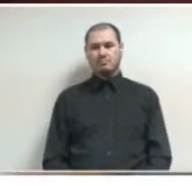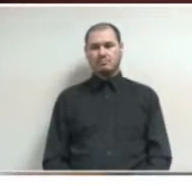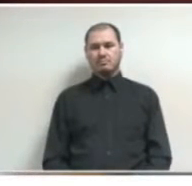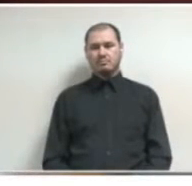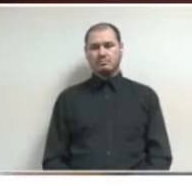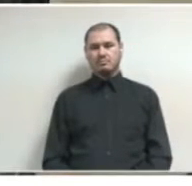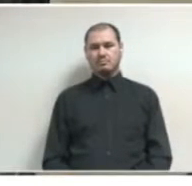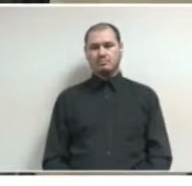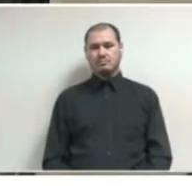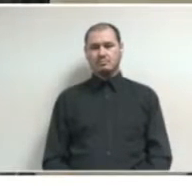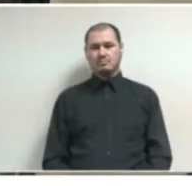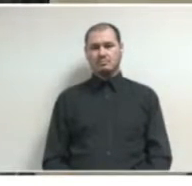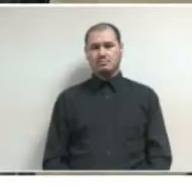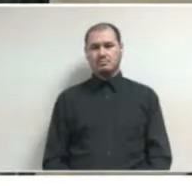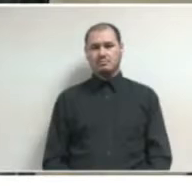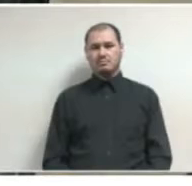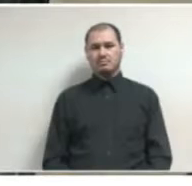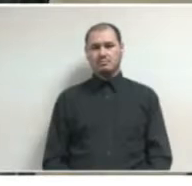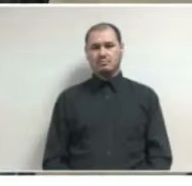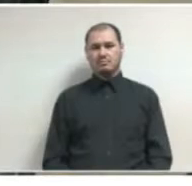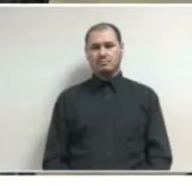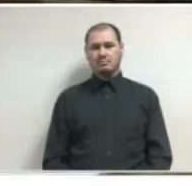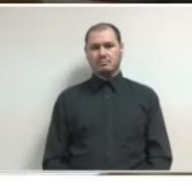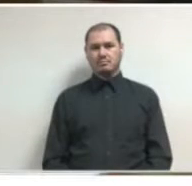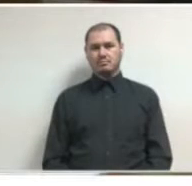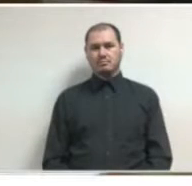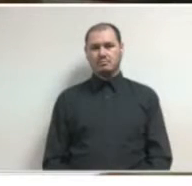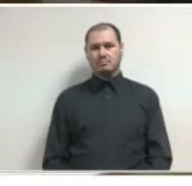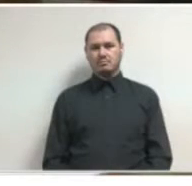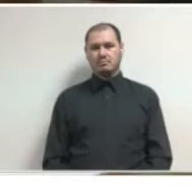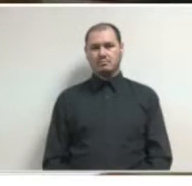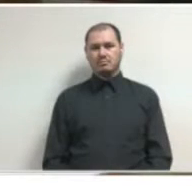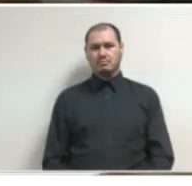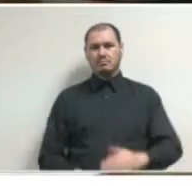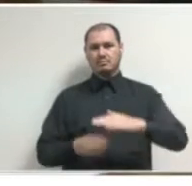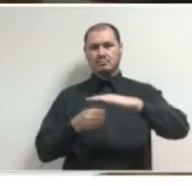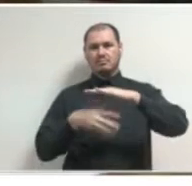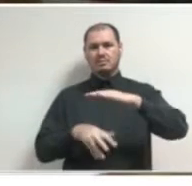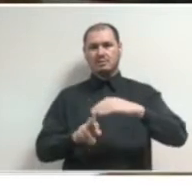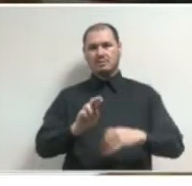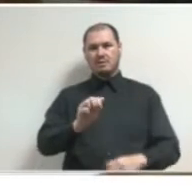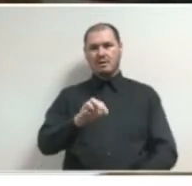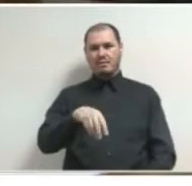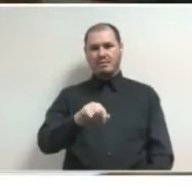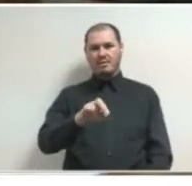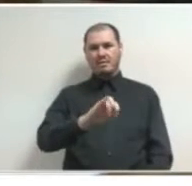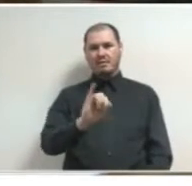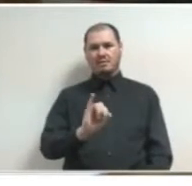creo que quieran presentarle otro inconveniente. Gracias, doctor. Sí, dale, coi, para ver, esperamos, Mónico. Ah, claro.